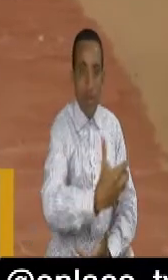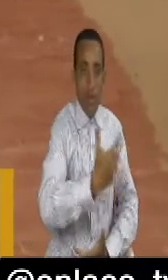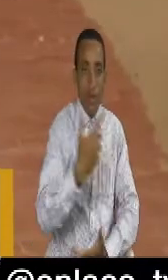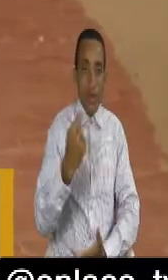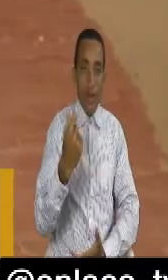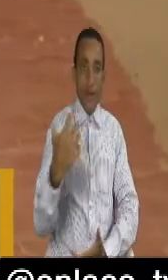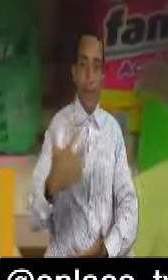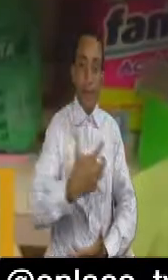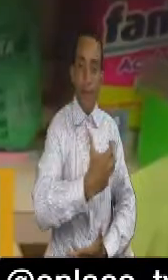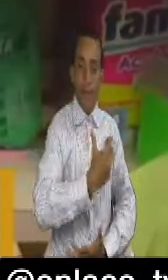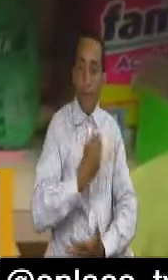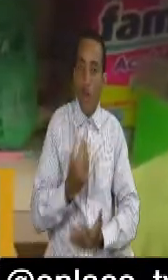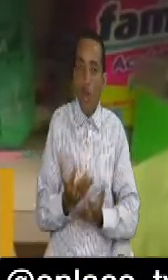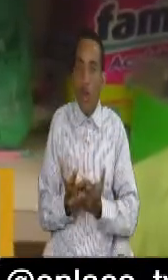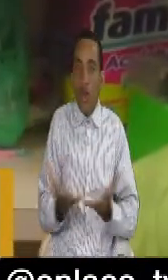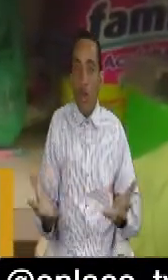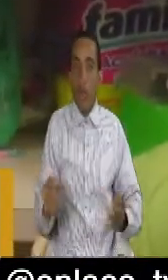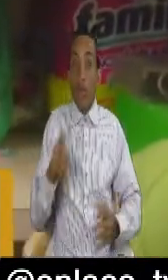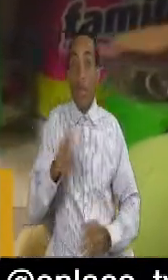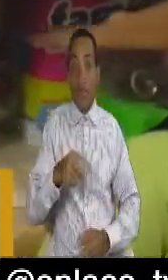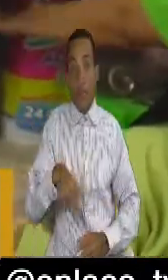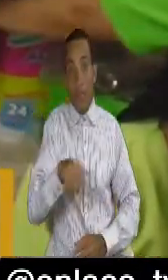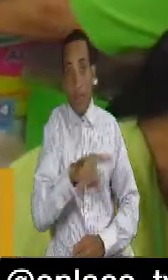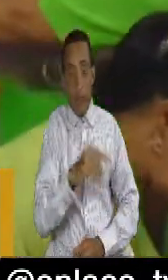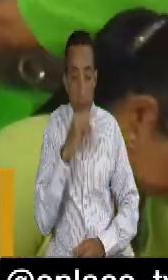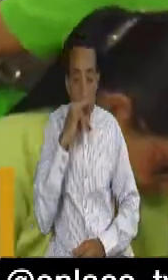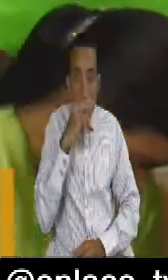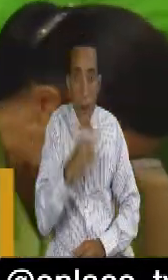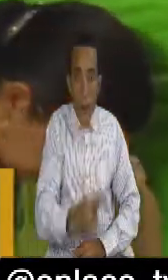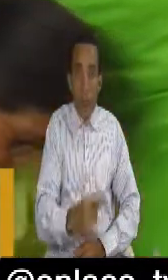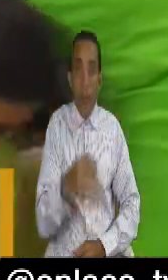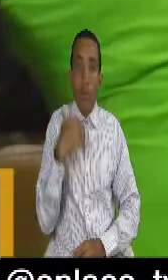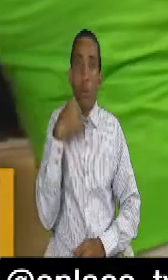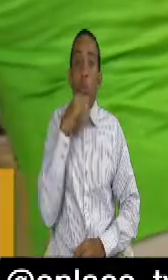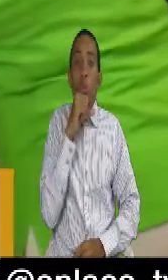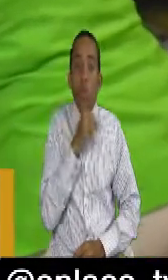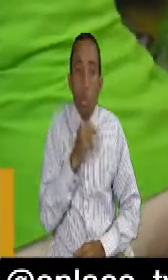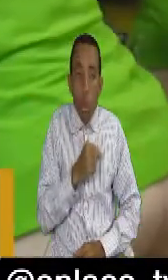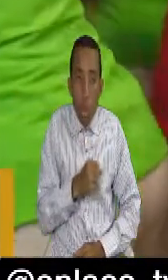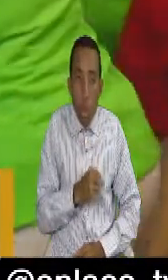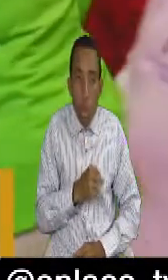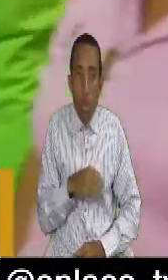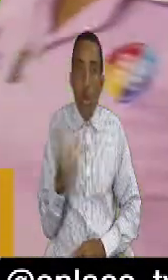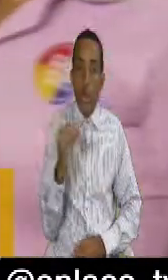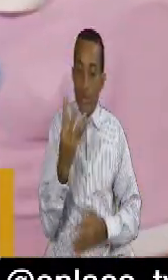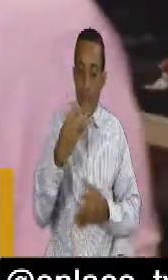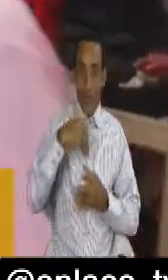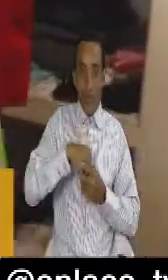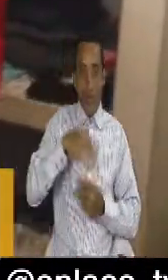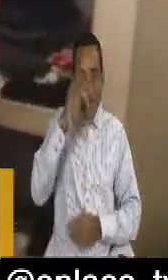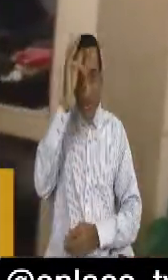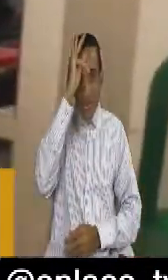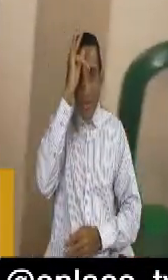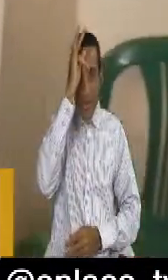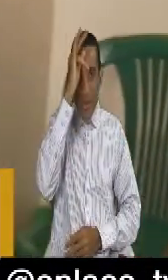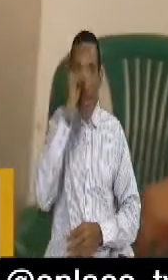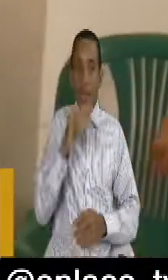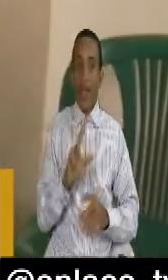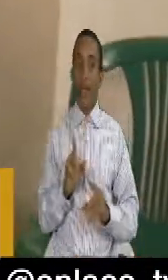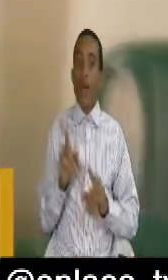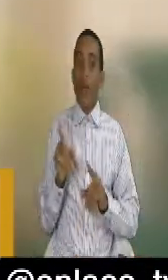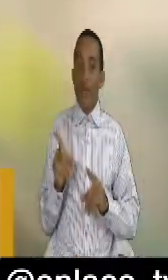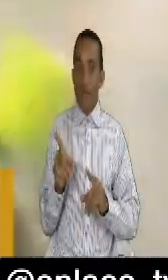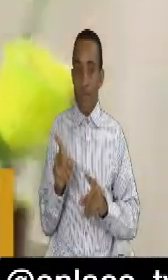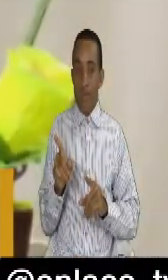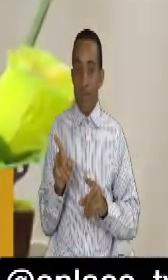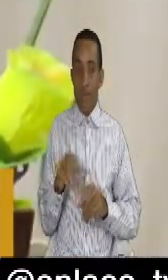conseguir elementos que necesitan los pequeños, ancianos y todos los pacientes en general que llegan a este centro